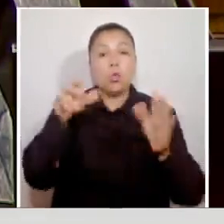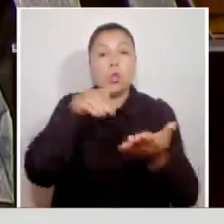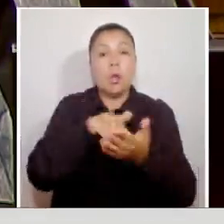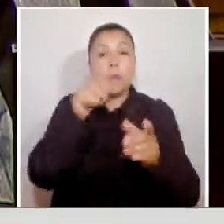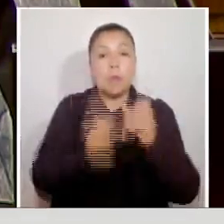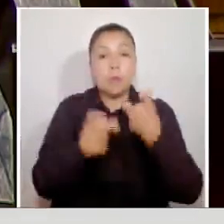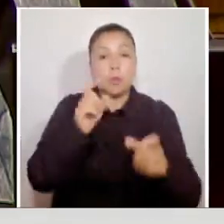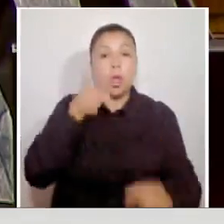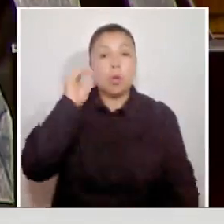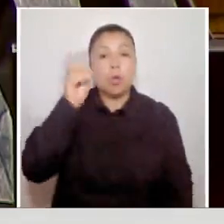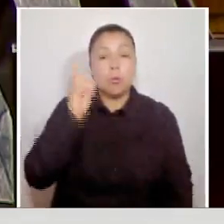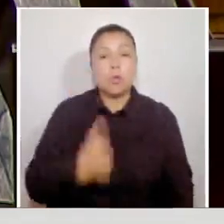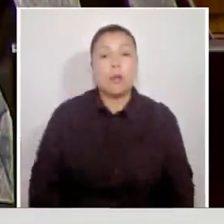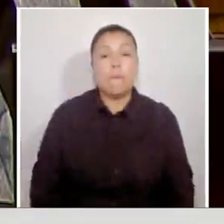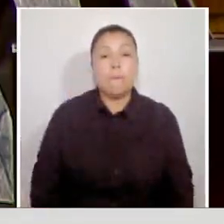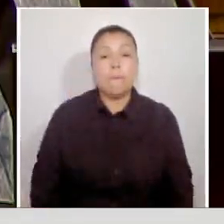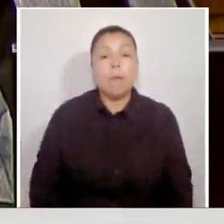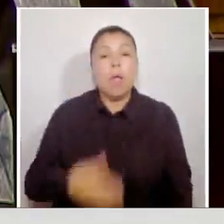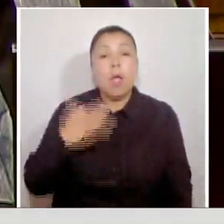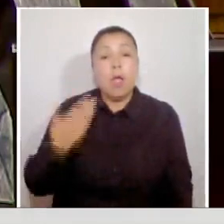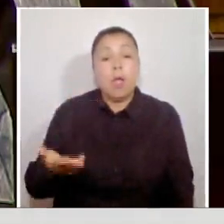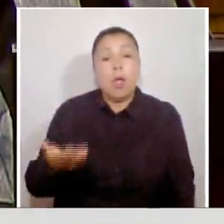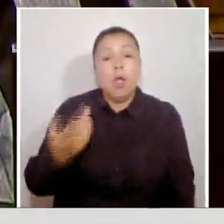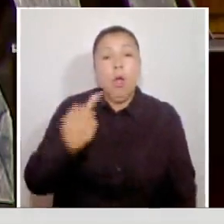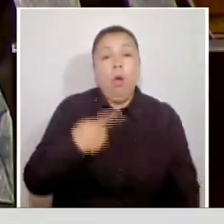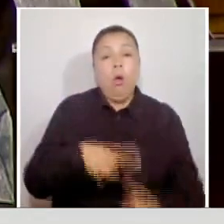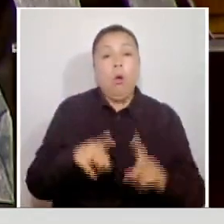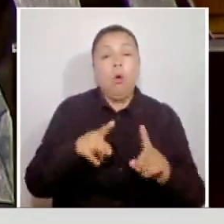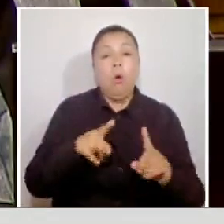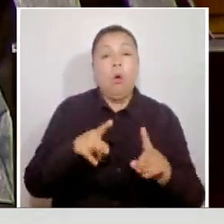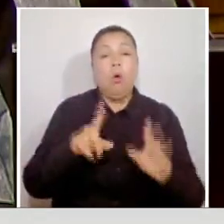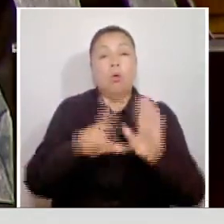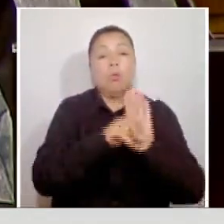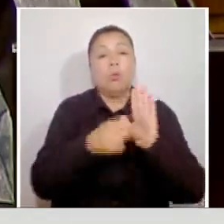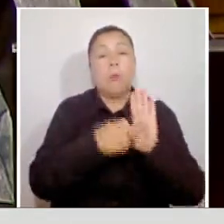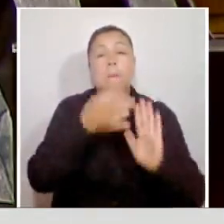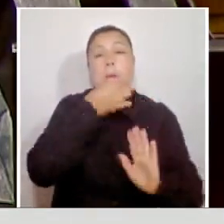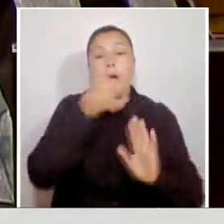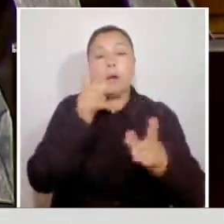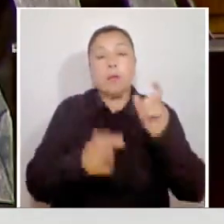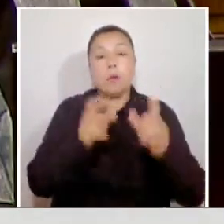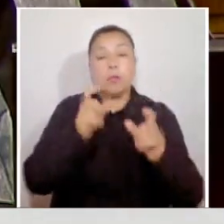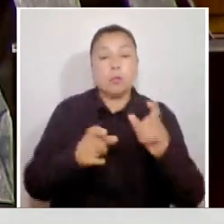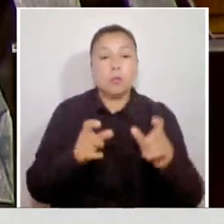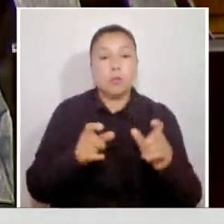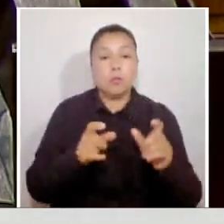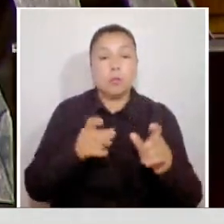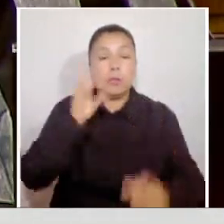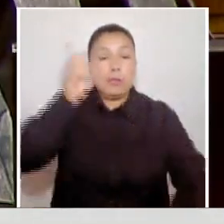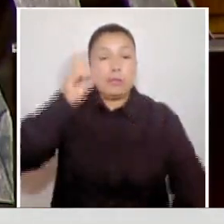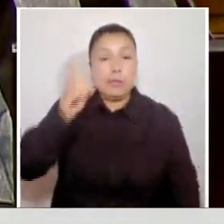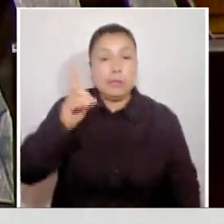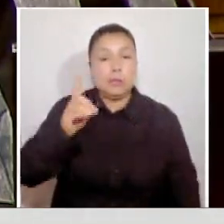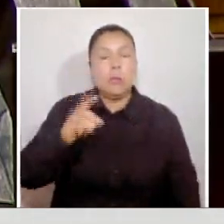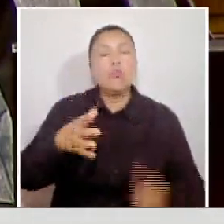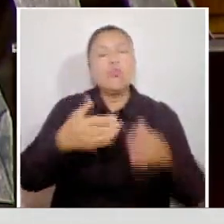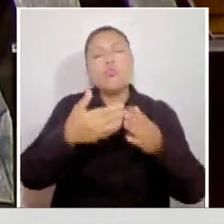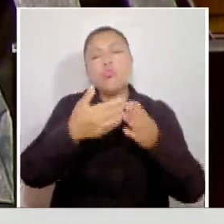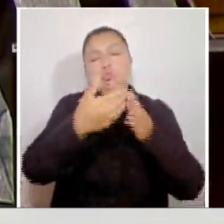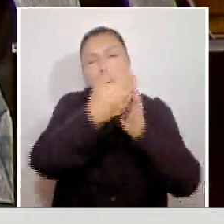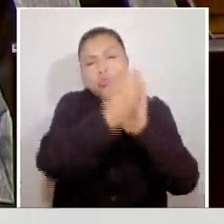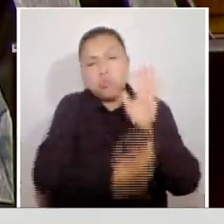discapacidad por otro lado Los criterios utilizados por nuestra legislación para determinar personas con discapacidad es bastante amplio se